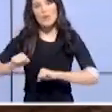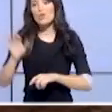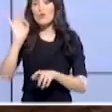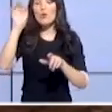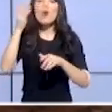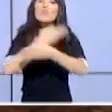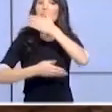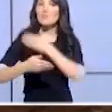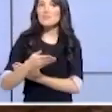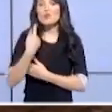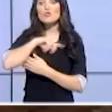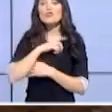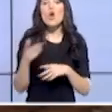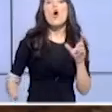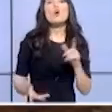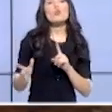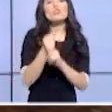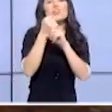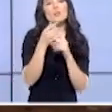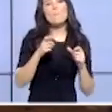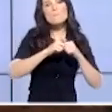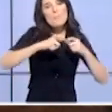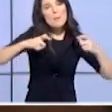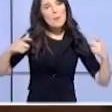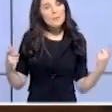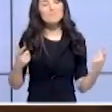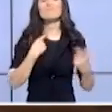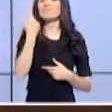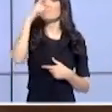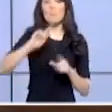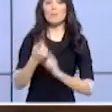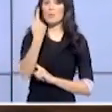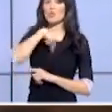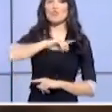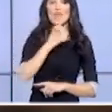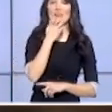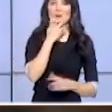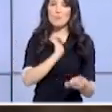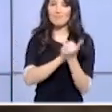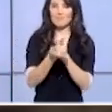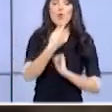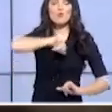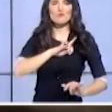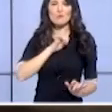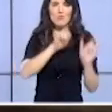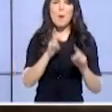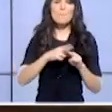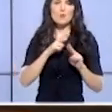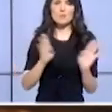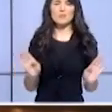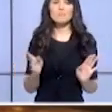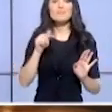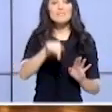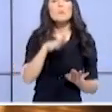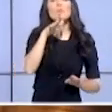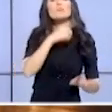y para las personas con alguna discapacidad sabíamos que los primeros que teníamos que dar ejemplo éramos nosotros